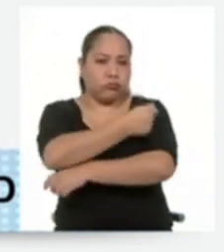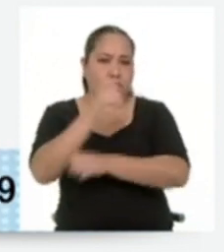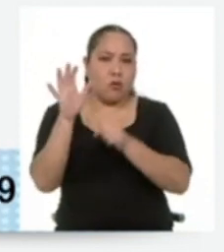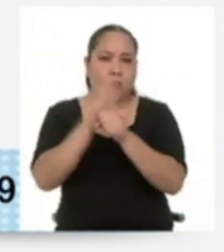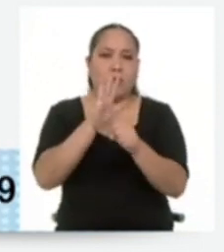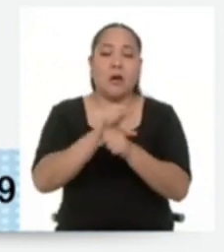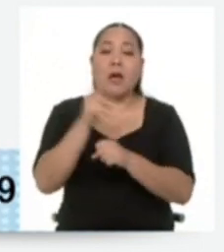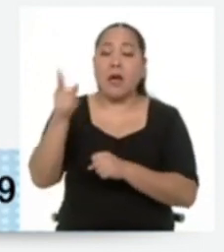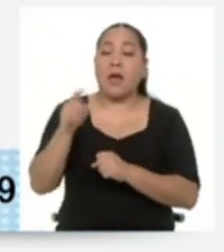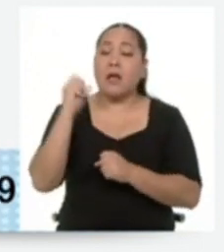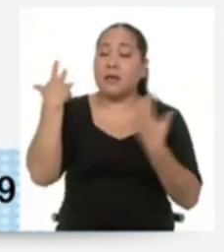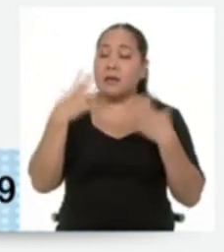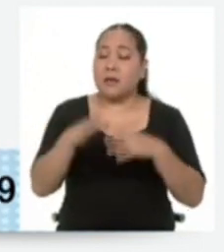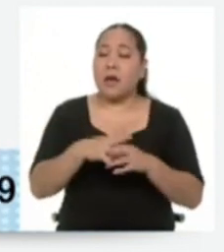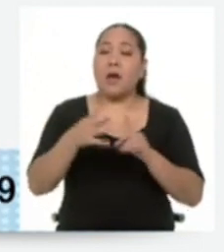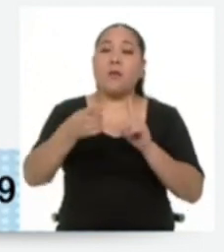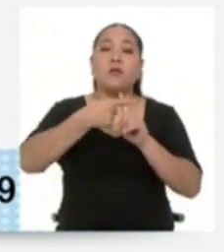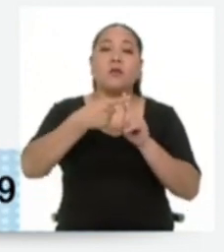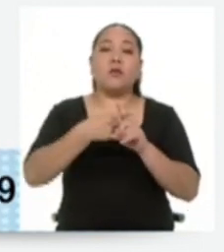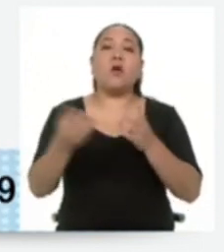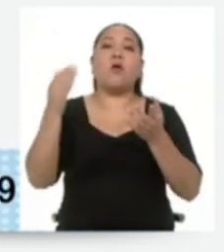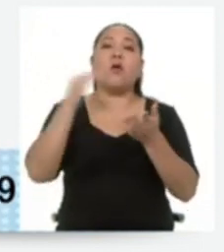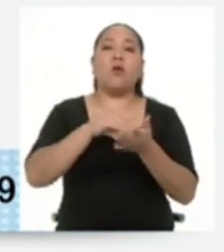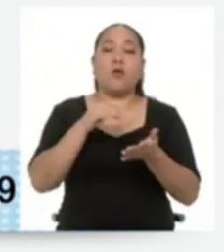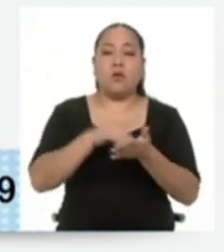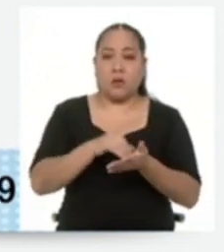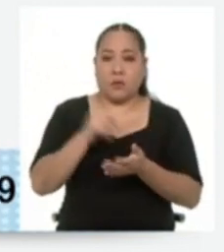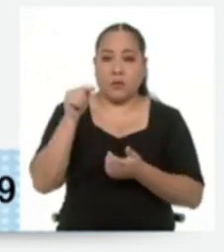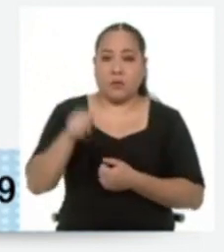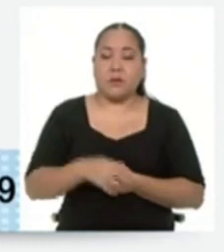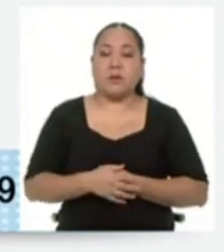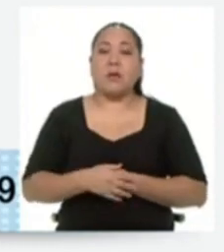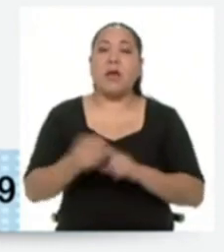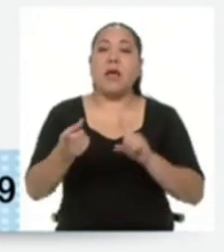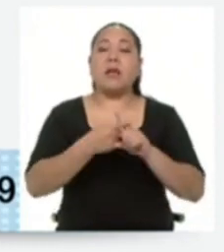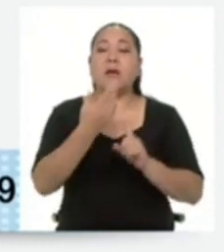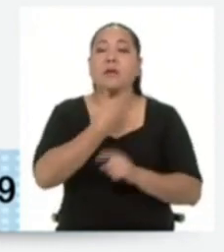Da positivo nuevamente a COVID-19 el expresidente Martín Vizcarra.